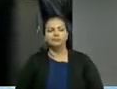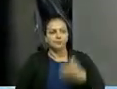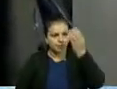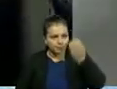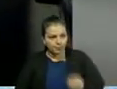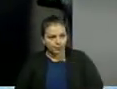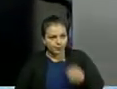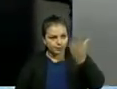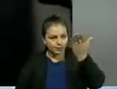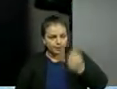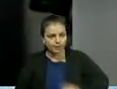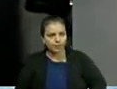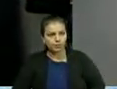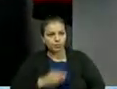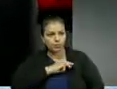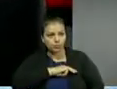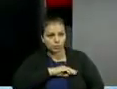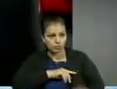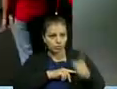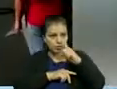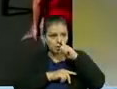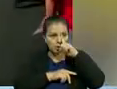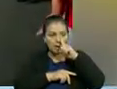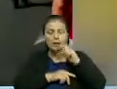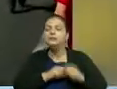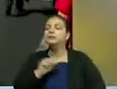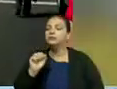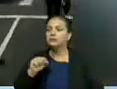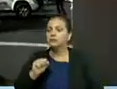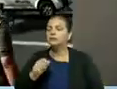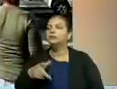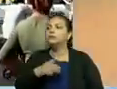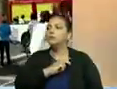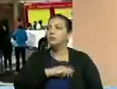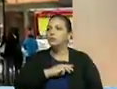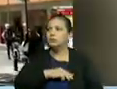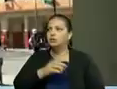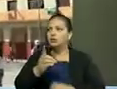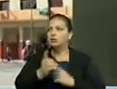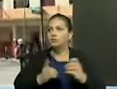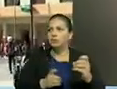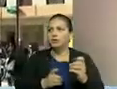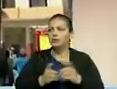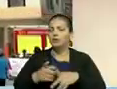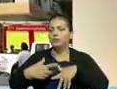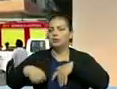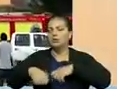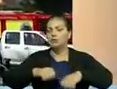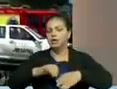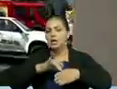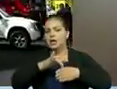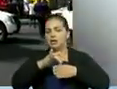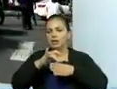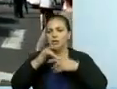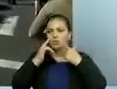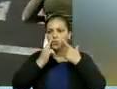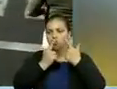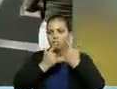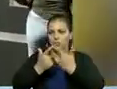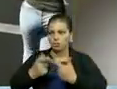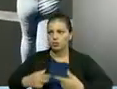Dirección de Riesgos del municipio. La Dirección de Gestión de Riesgo y Cooperación. Bueno, le están indicando que en este momento los señores no, de la... es que era por